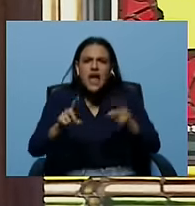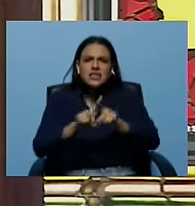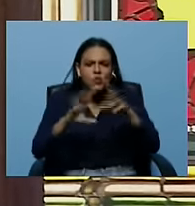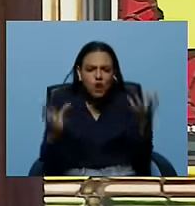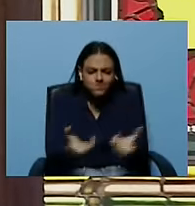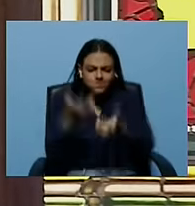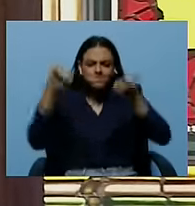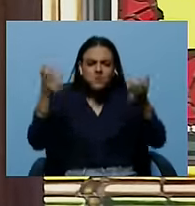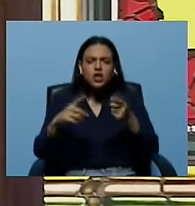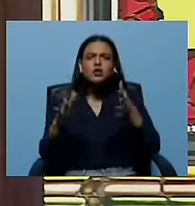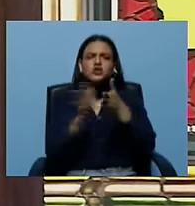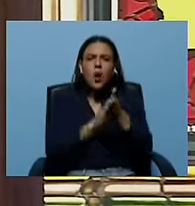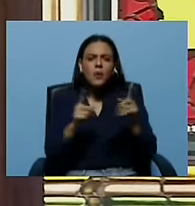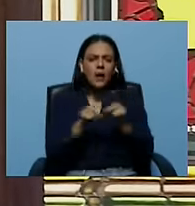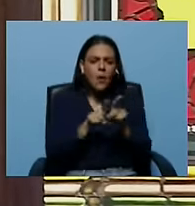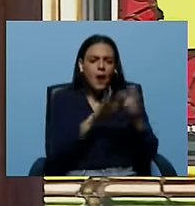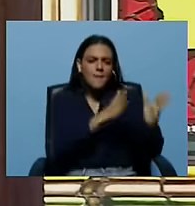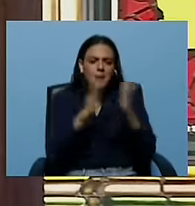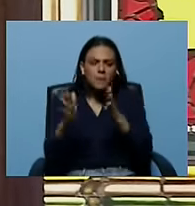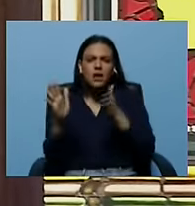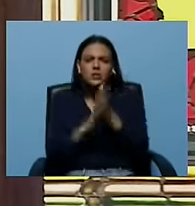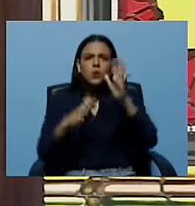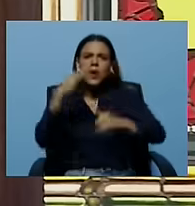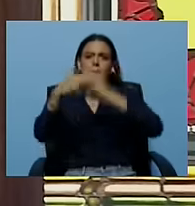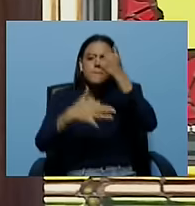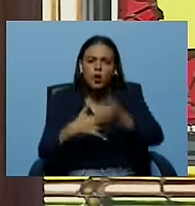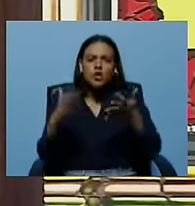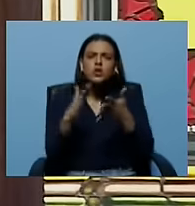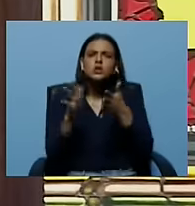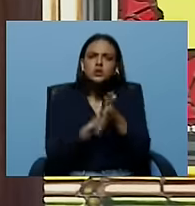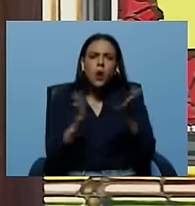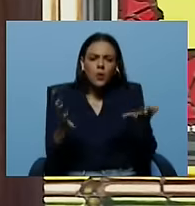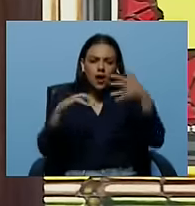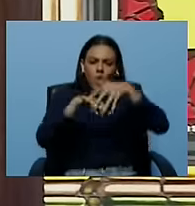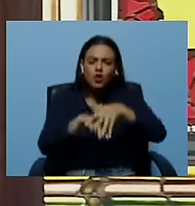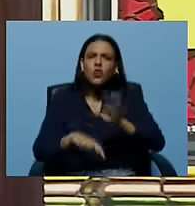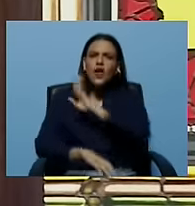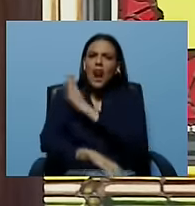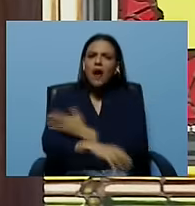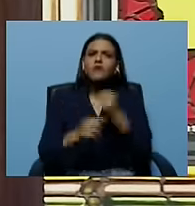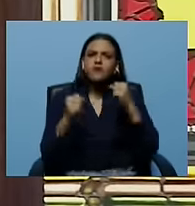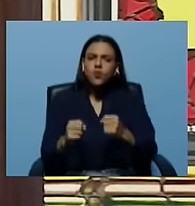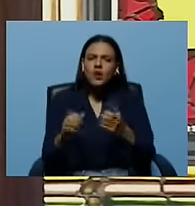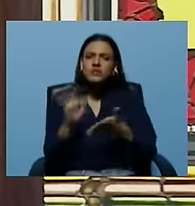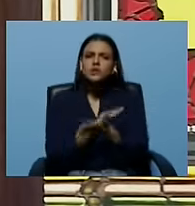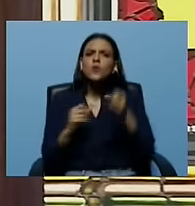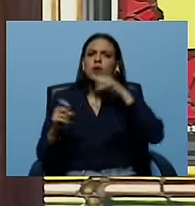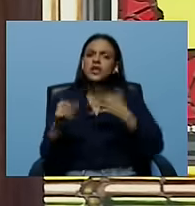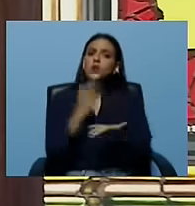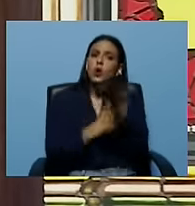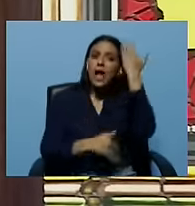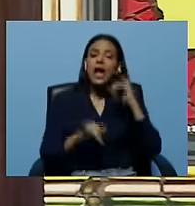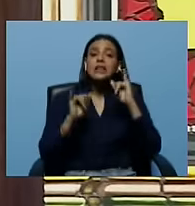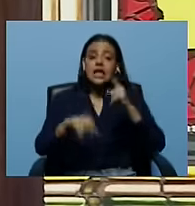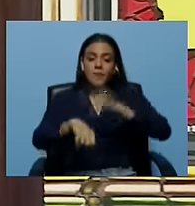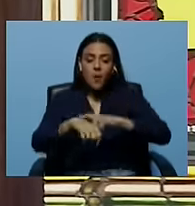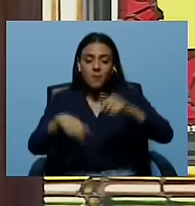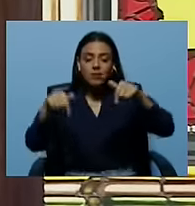proyectan las resultantes de las correlaciones de fuerzas de la sociedad pasada y actuales. Interesante, ¿ves?